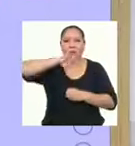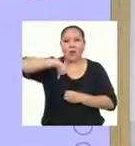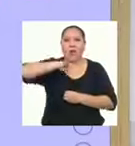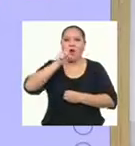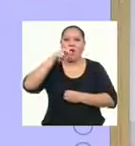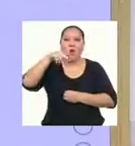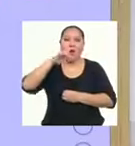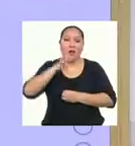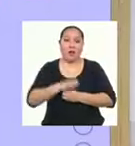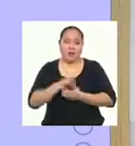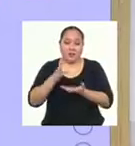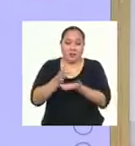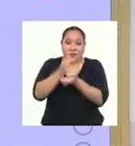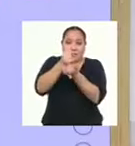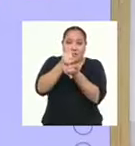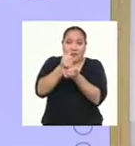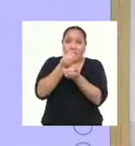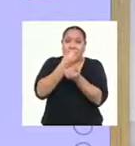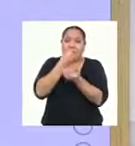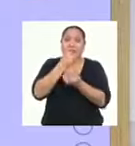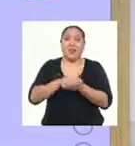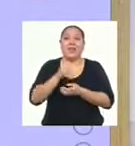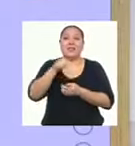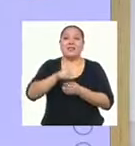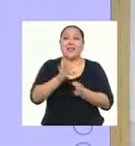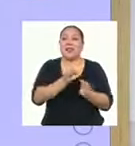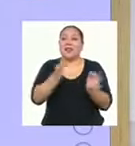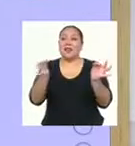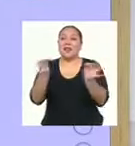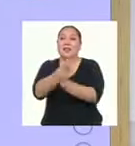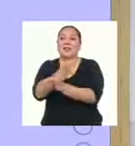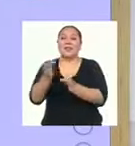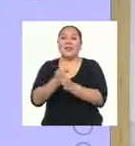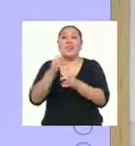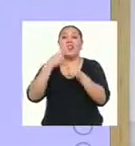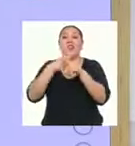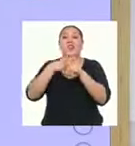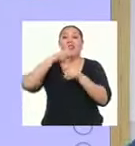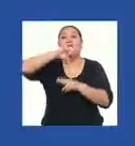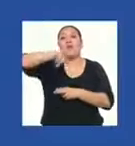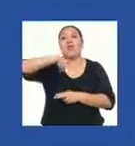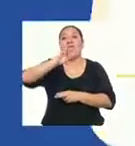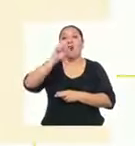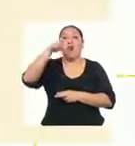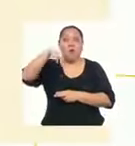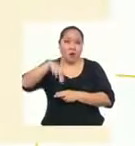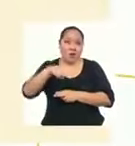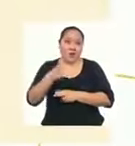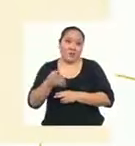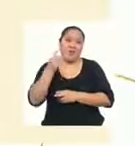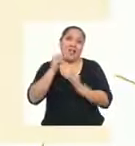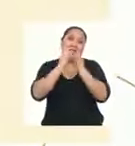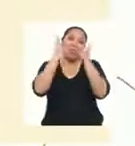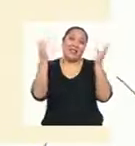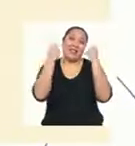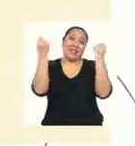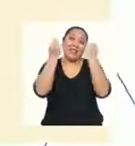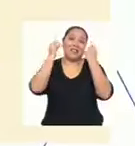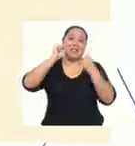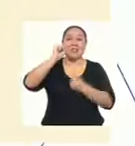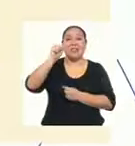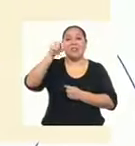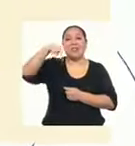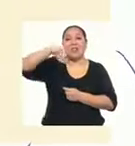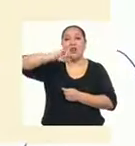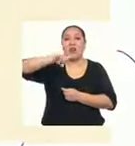Juane es en referencia a Juan en el día de San Juan. Así es. Ese día se